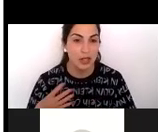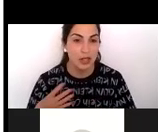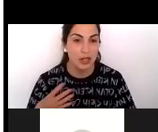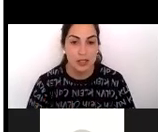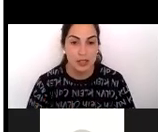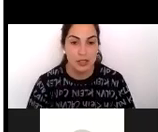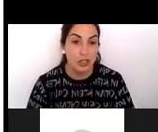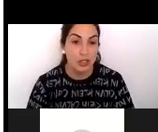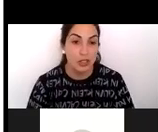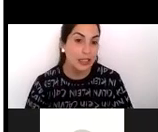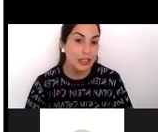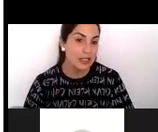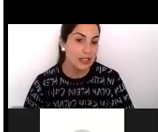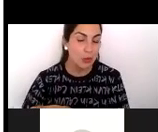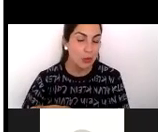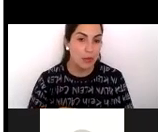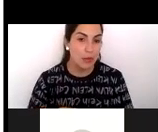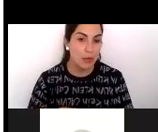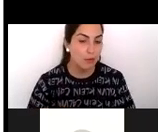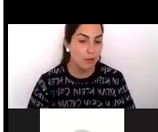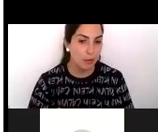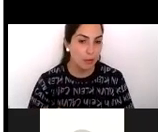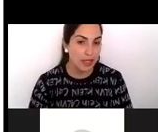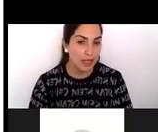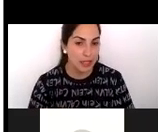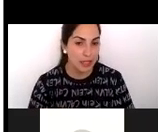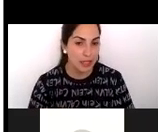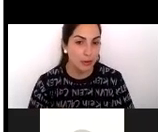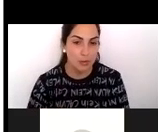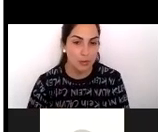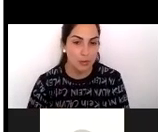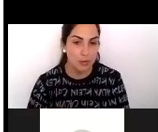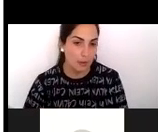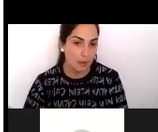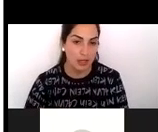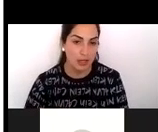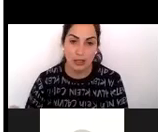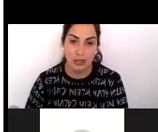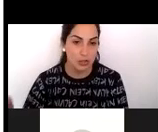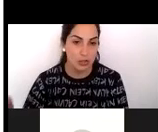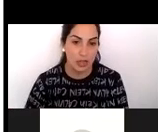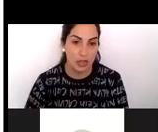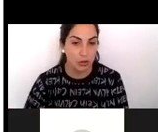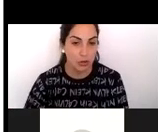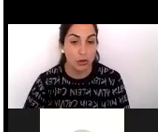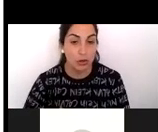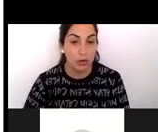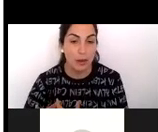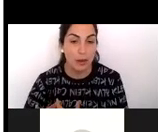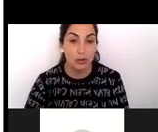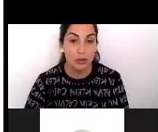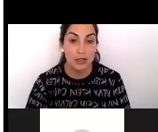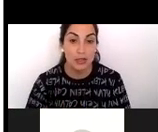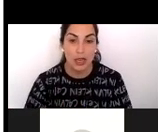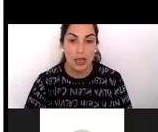es tan popular, sino que tiende a ser un poco más formar y informarnos de la política, de lo social y la economía, pero